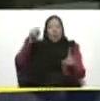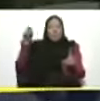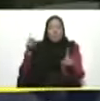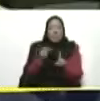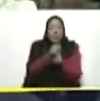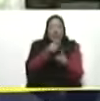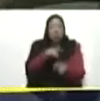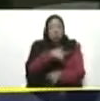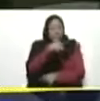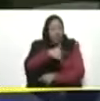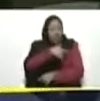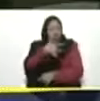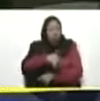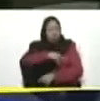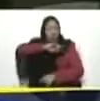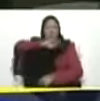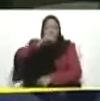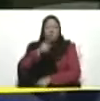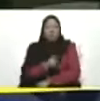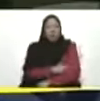morada, aquí está su fuerza.